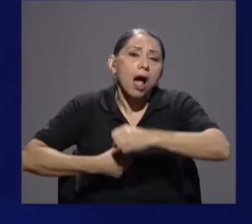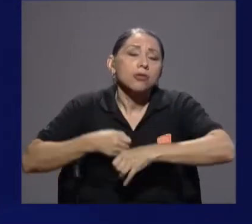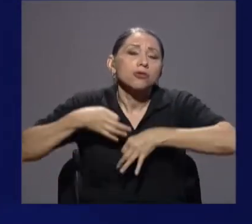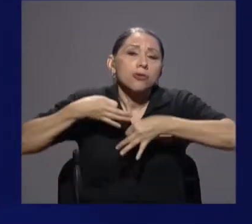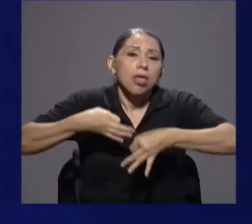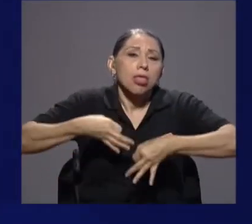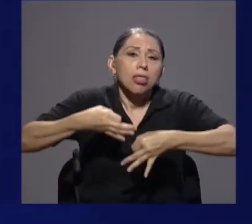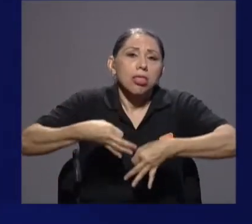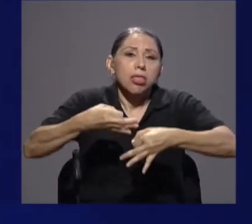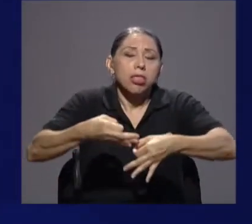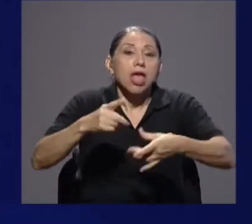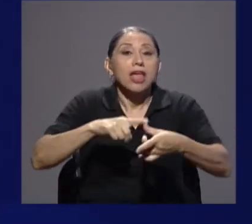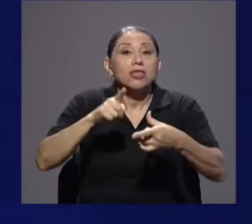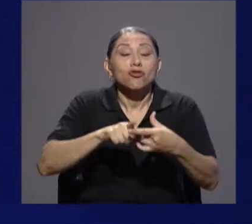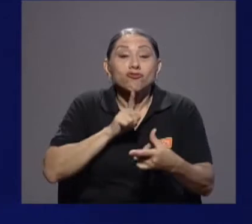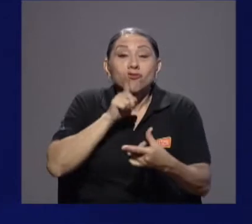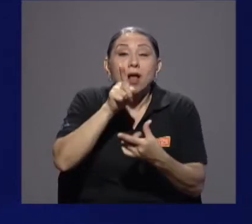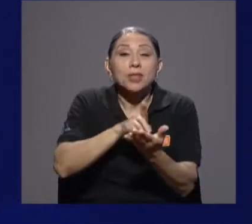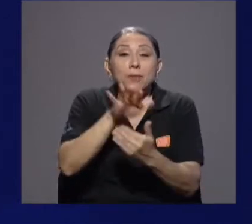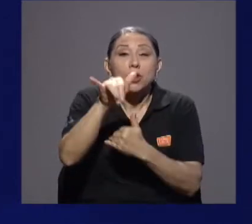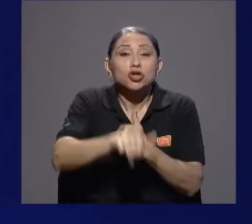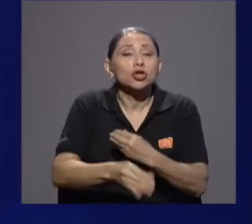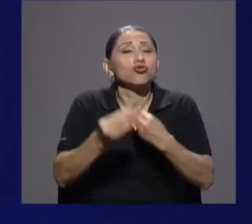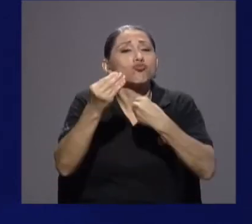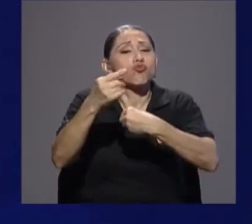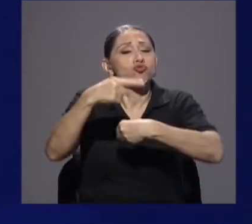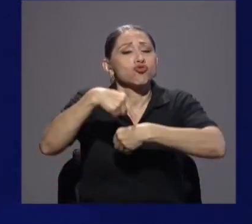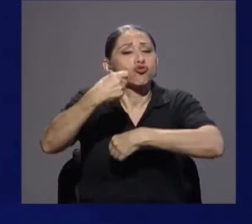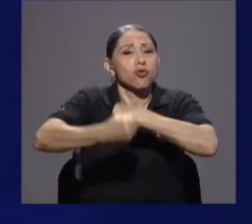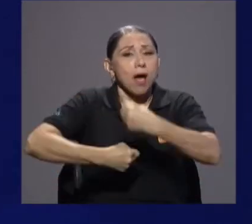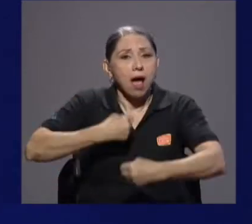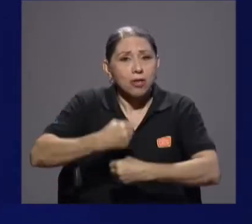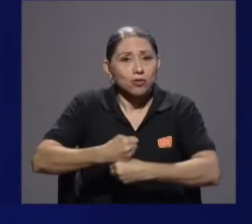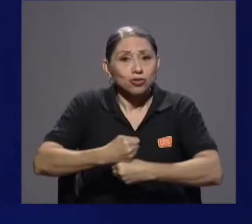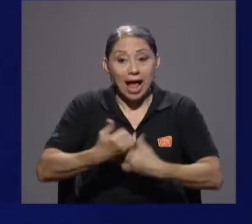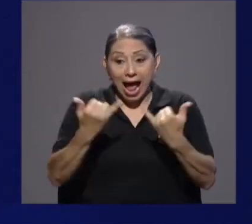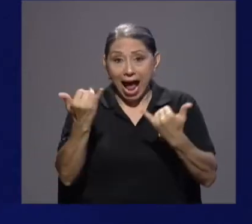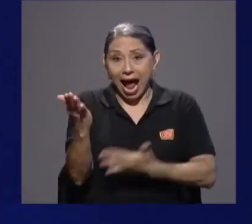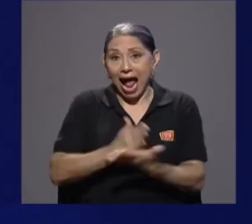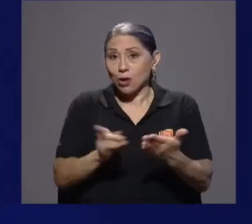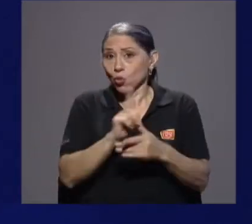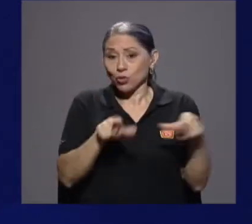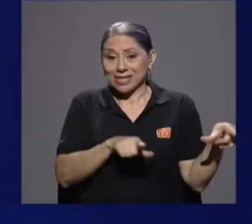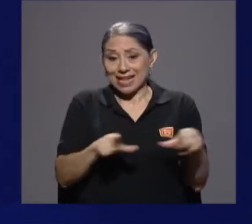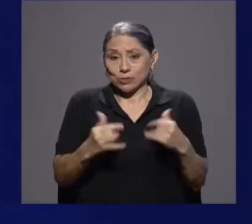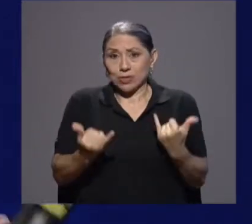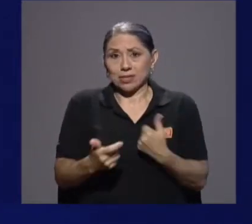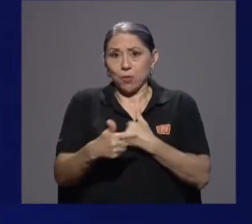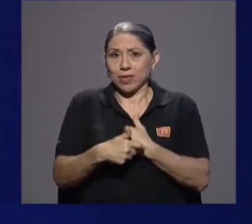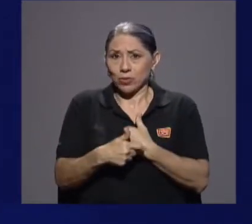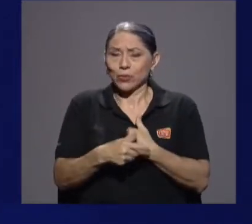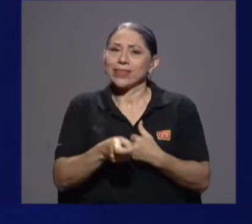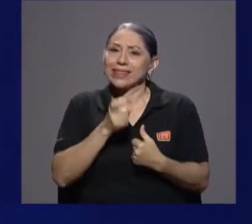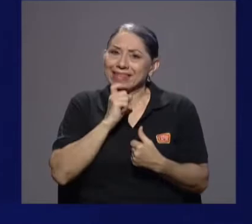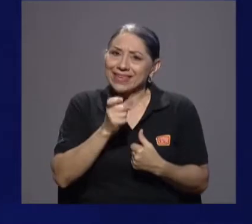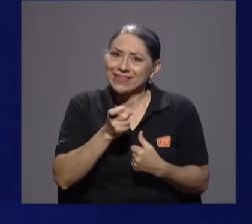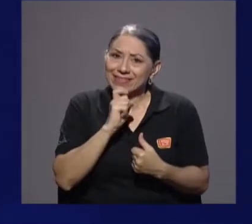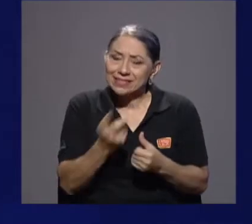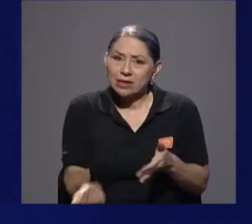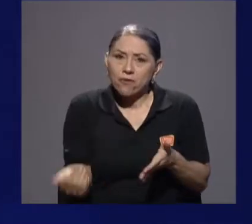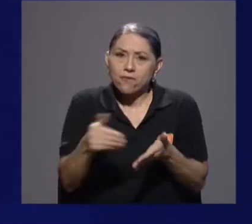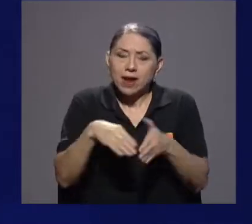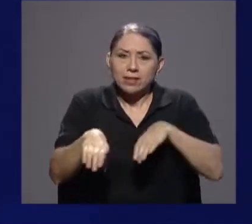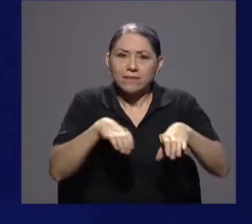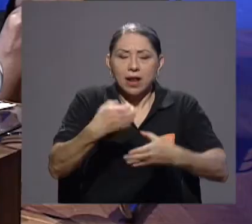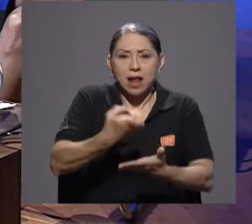los proyectos son realmente multianuales. Entonces, lo que no está listo en este momento es muy difícil de que sirva para reactivar la economía. Podría